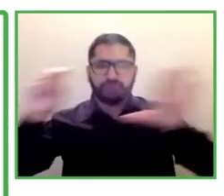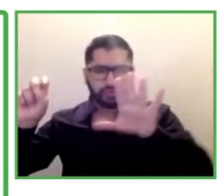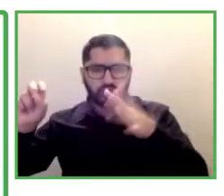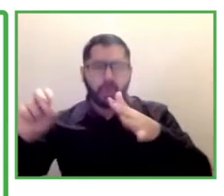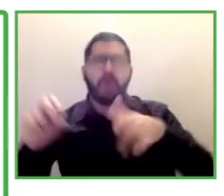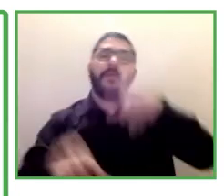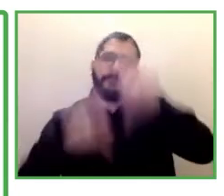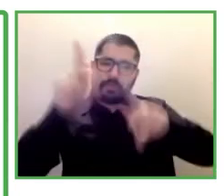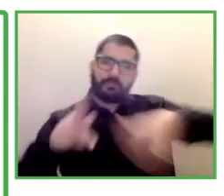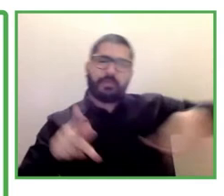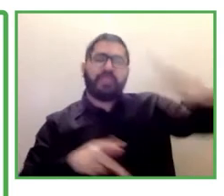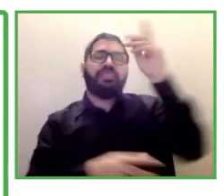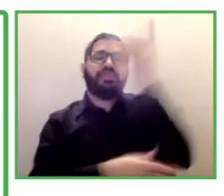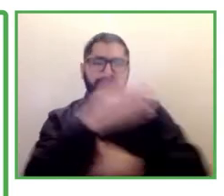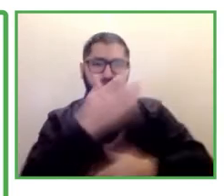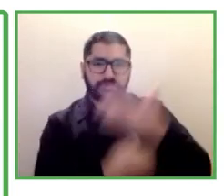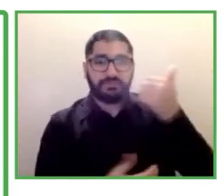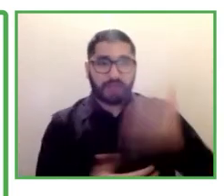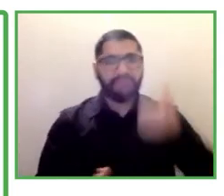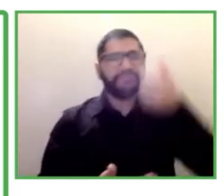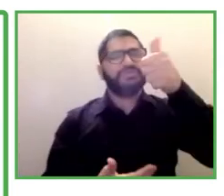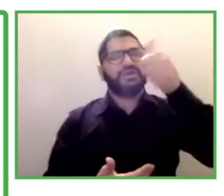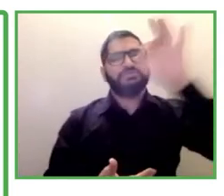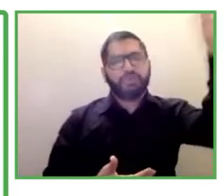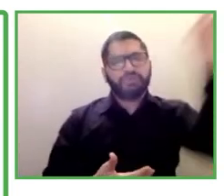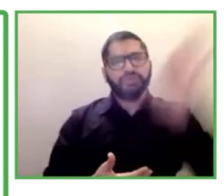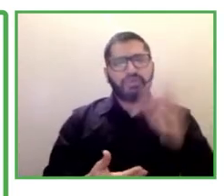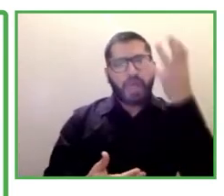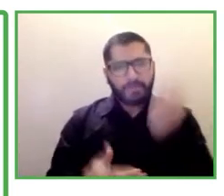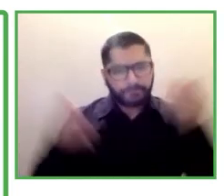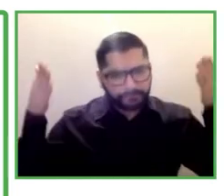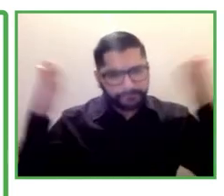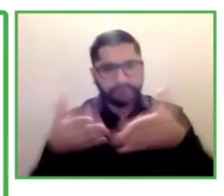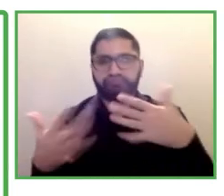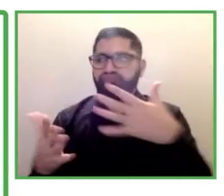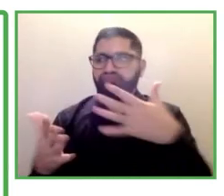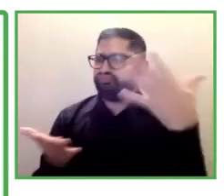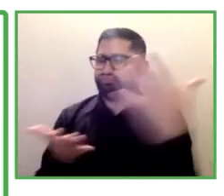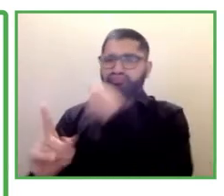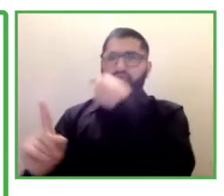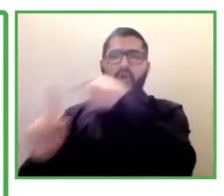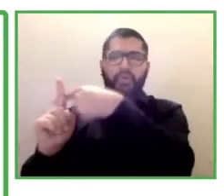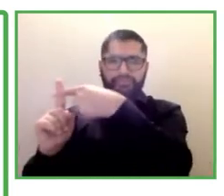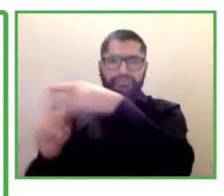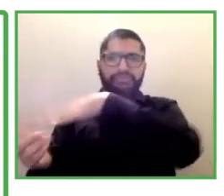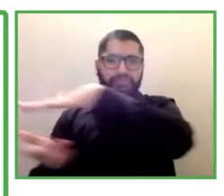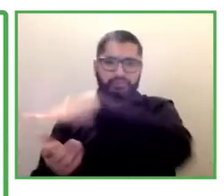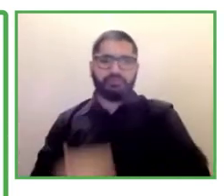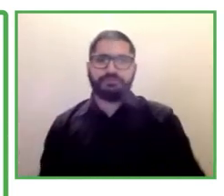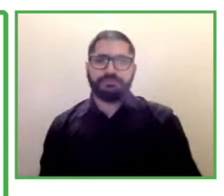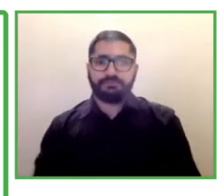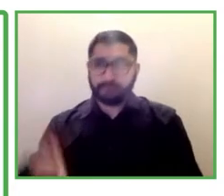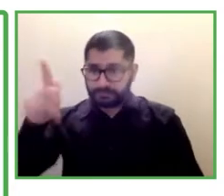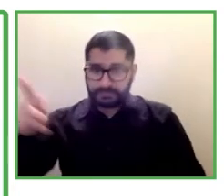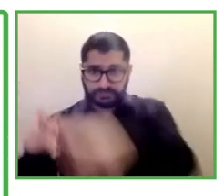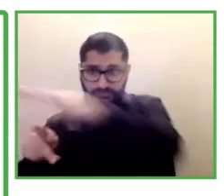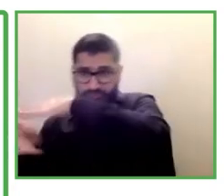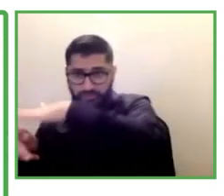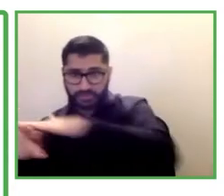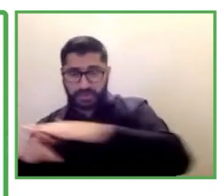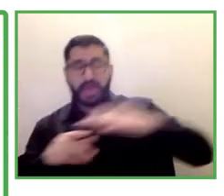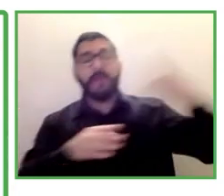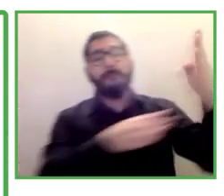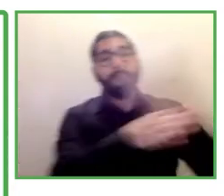de éxito en conectar a las personas con una red laboral. Entonces, más o menos son 44 personas por año.